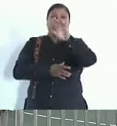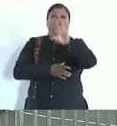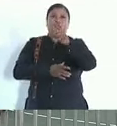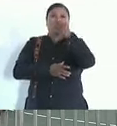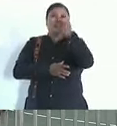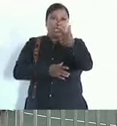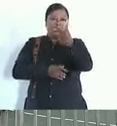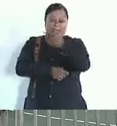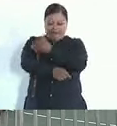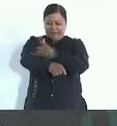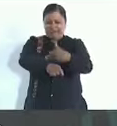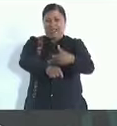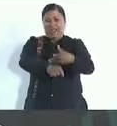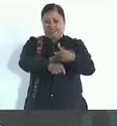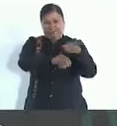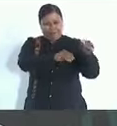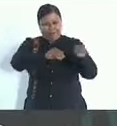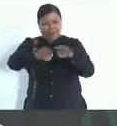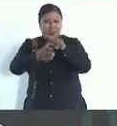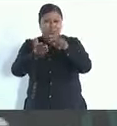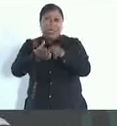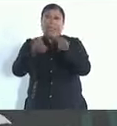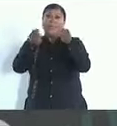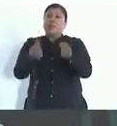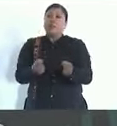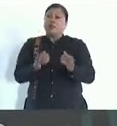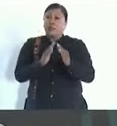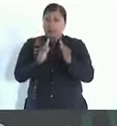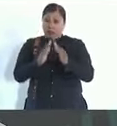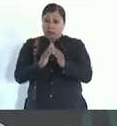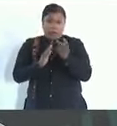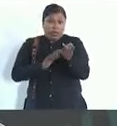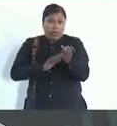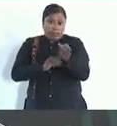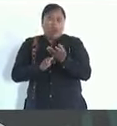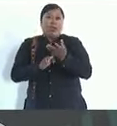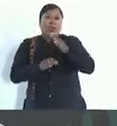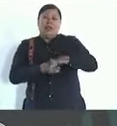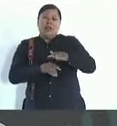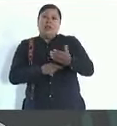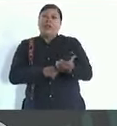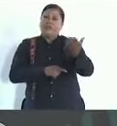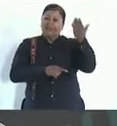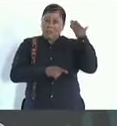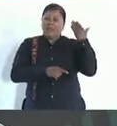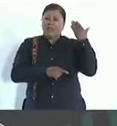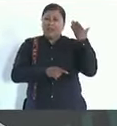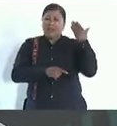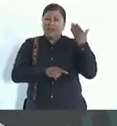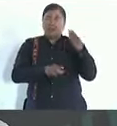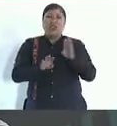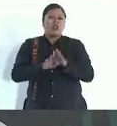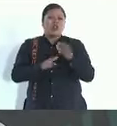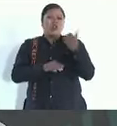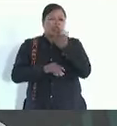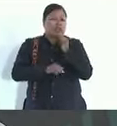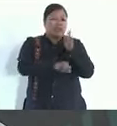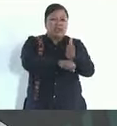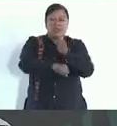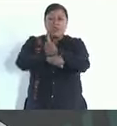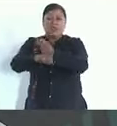2,357 familias, evitando que éstas optaran, como lo habían tenido que hacer en el pasado, por asentamientos en